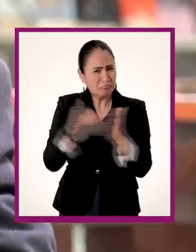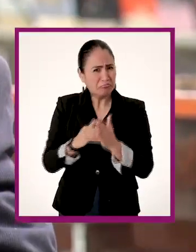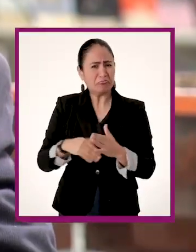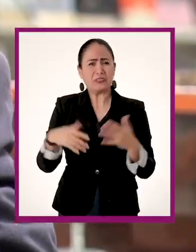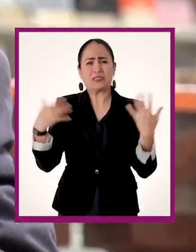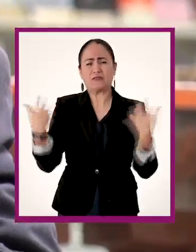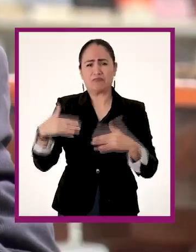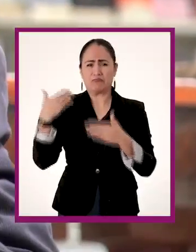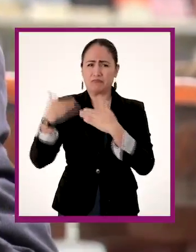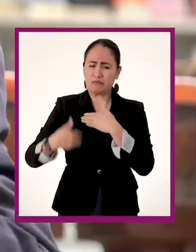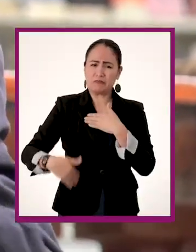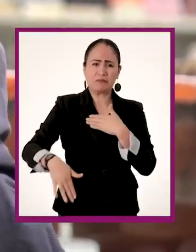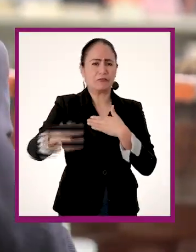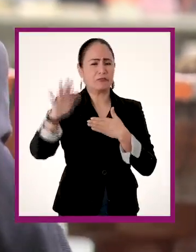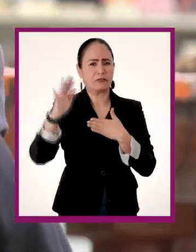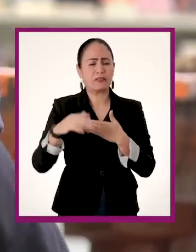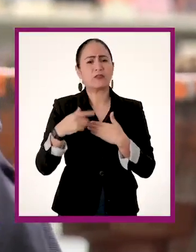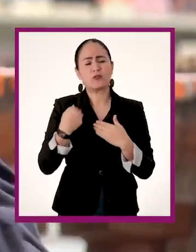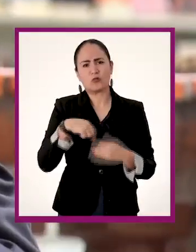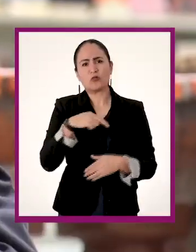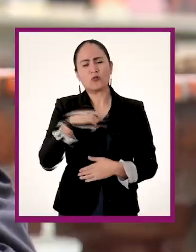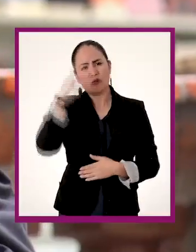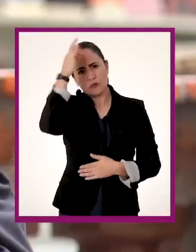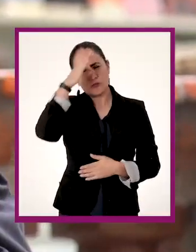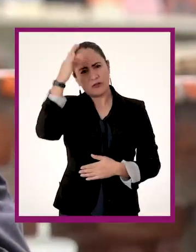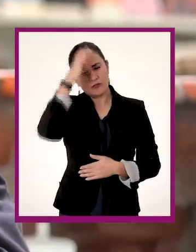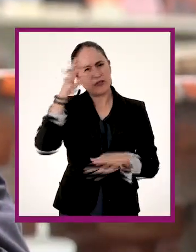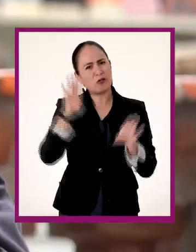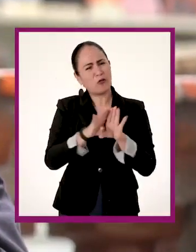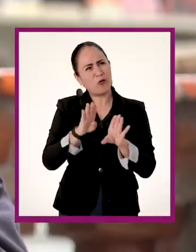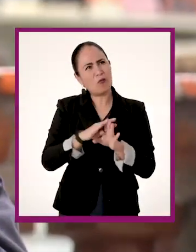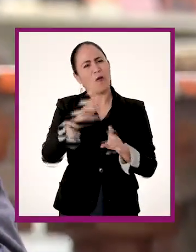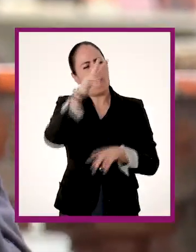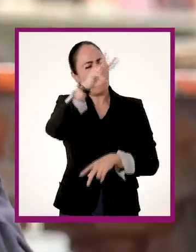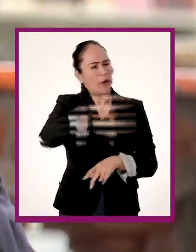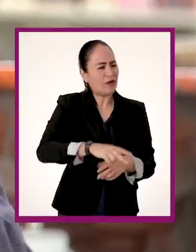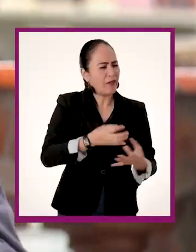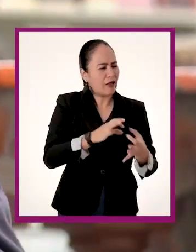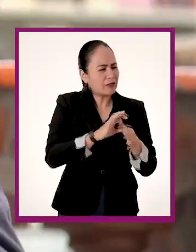hemos vivido entre otras razones, por